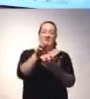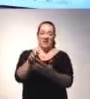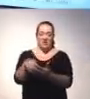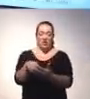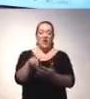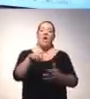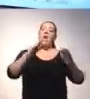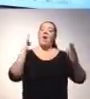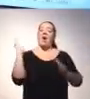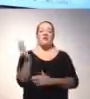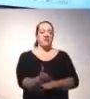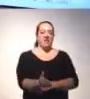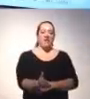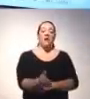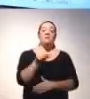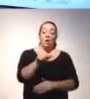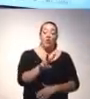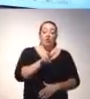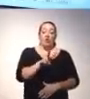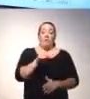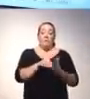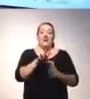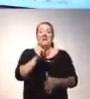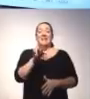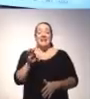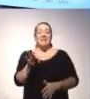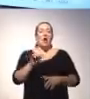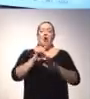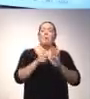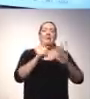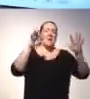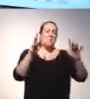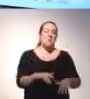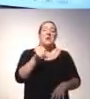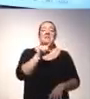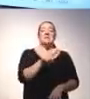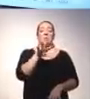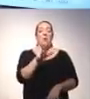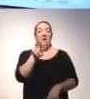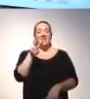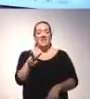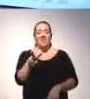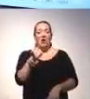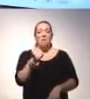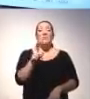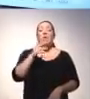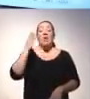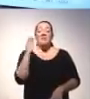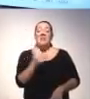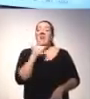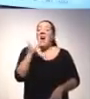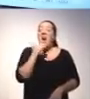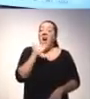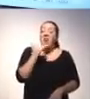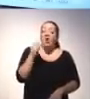12 edificaciones afectadas, de las cuales 2.570 están totalmente destruidas y 142 con posibilidad de daños o con